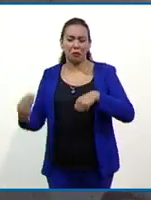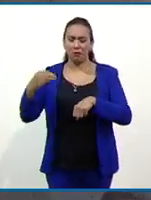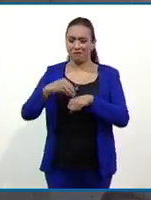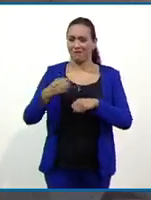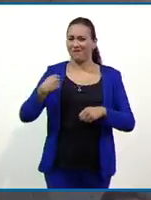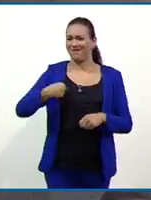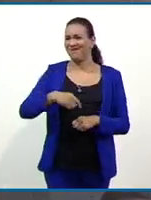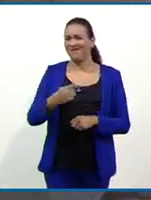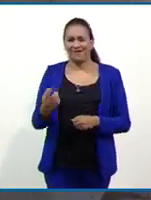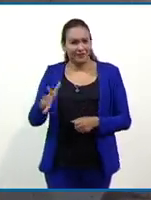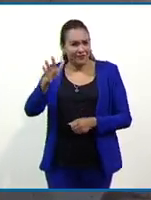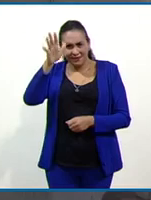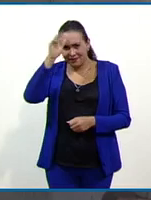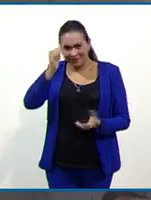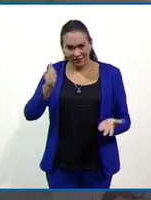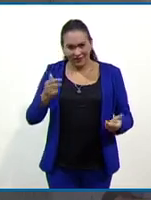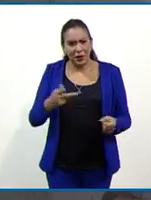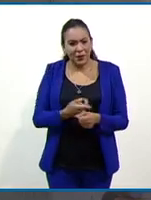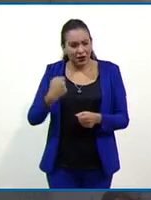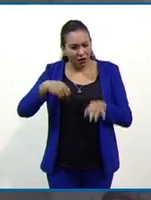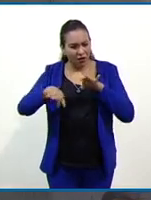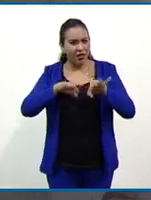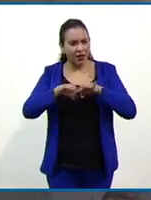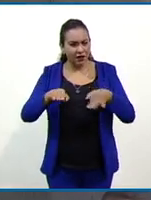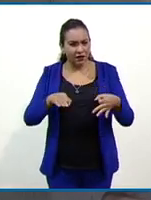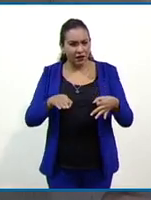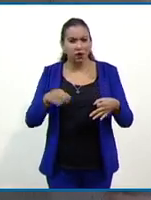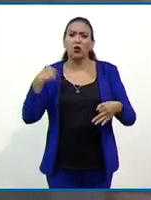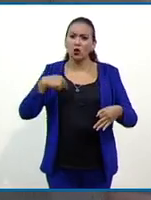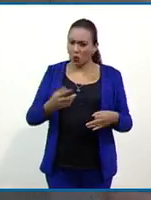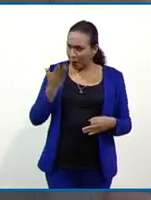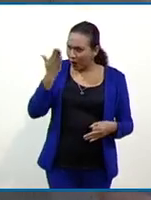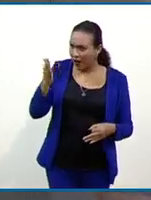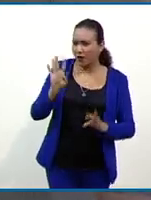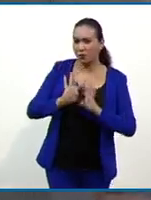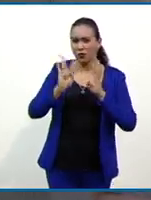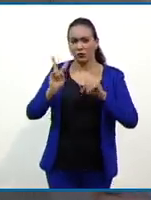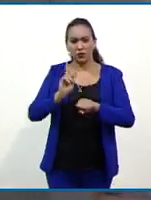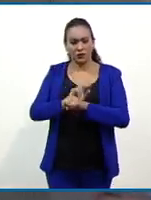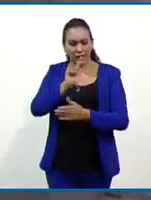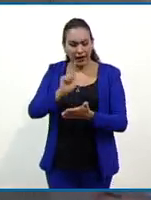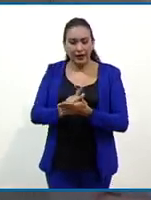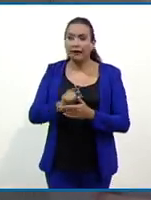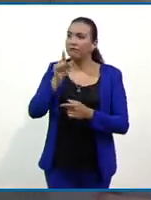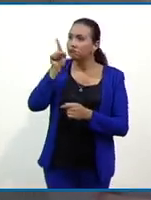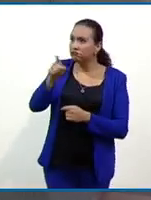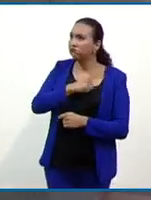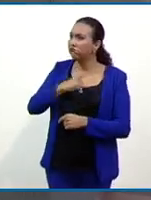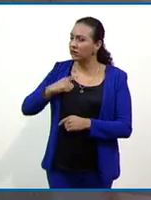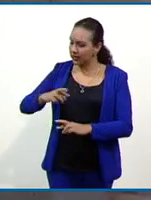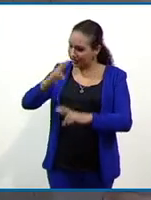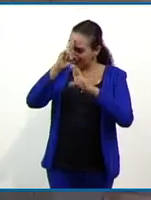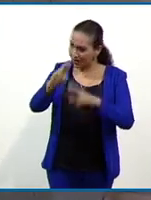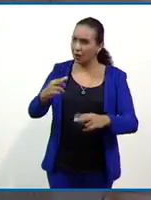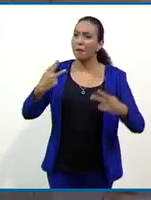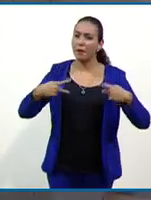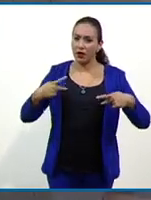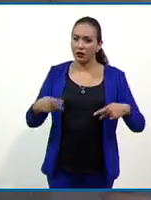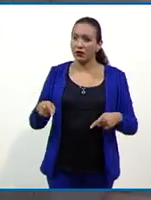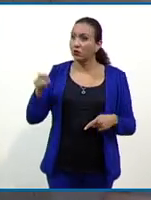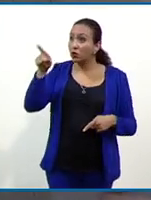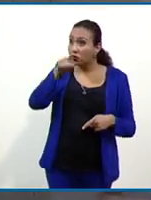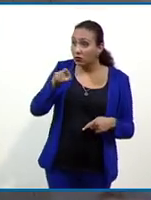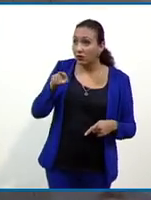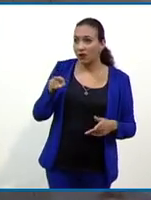por la base trabajadora, porque fue lo primero que le pedimos al Consejo, que respetara las